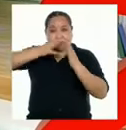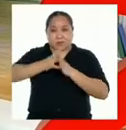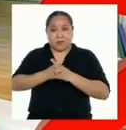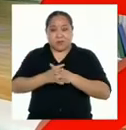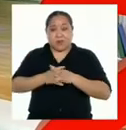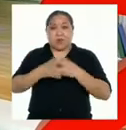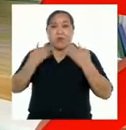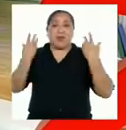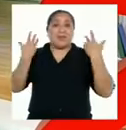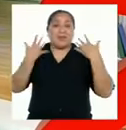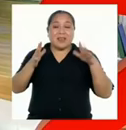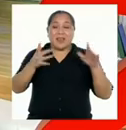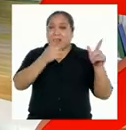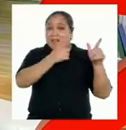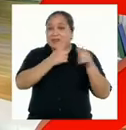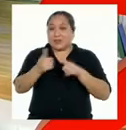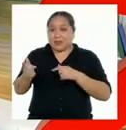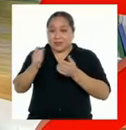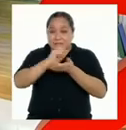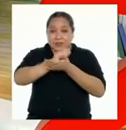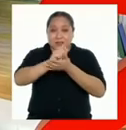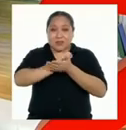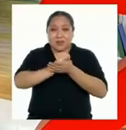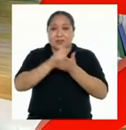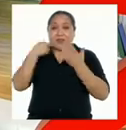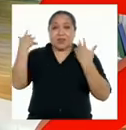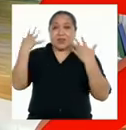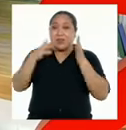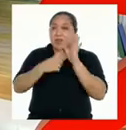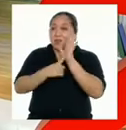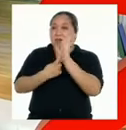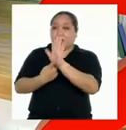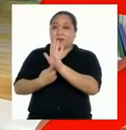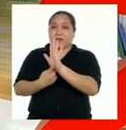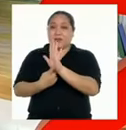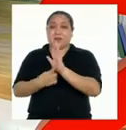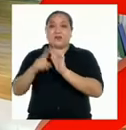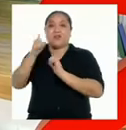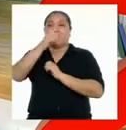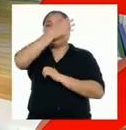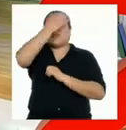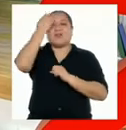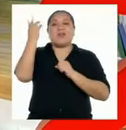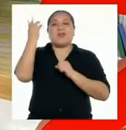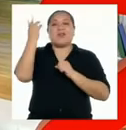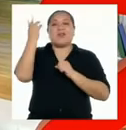Una vez que tengan su artículo listo y lo hayan presentado, no olviden archivarlo en su portafolio